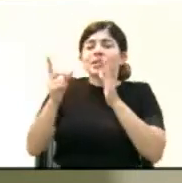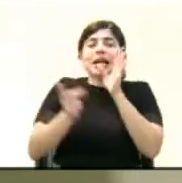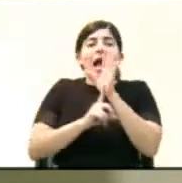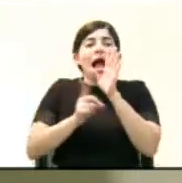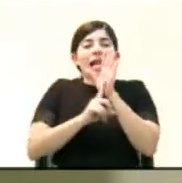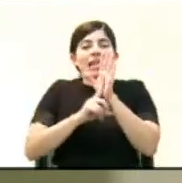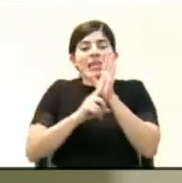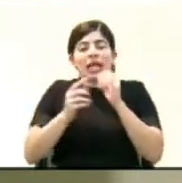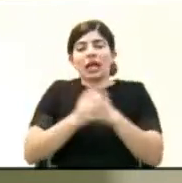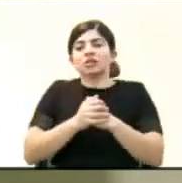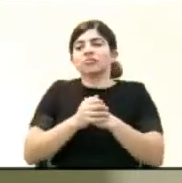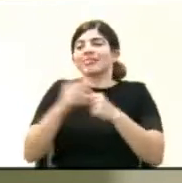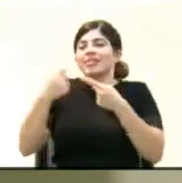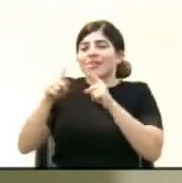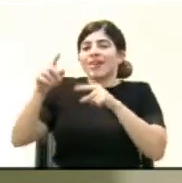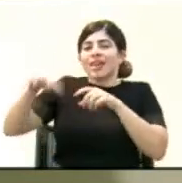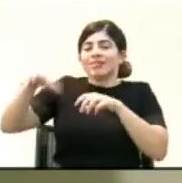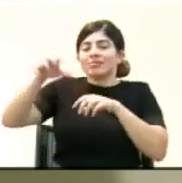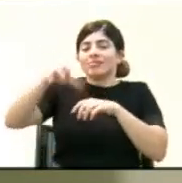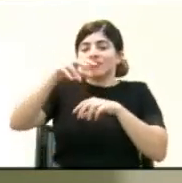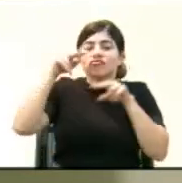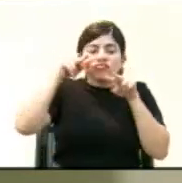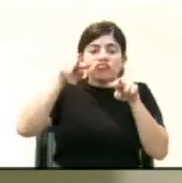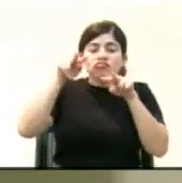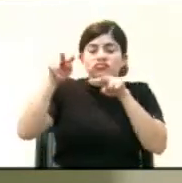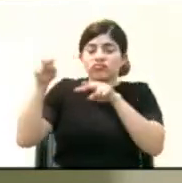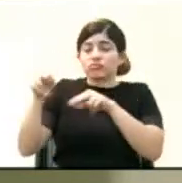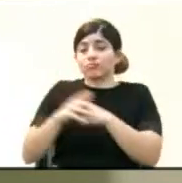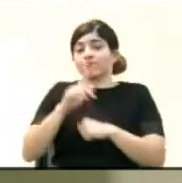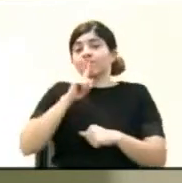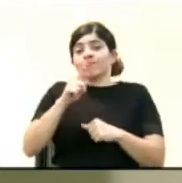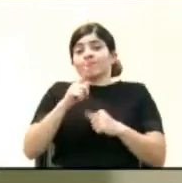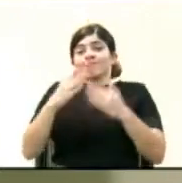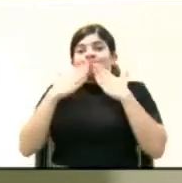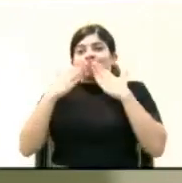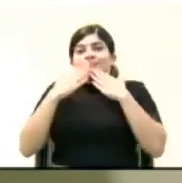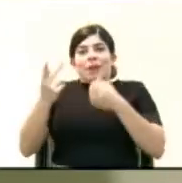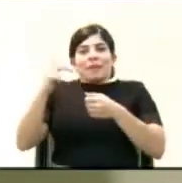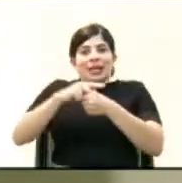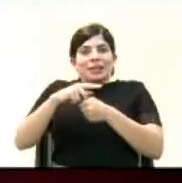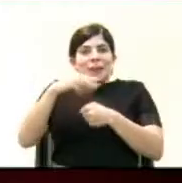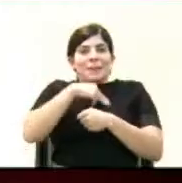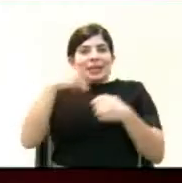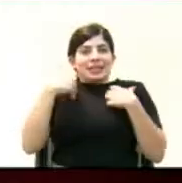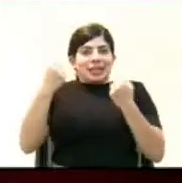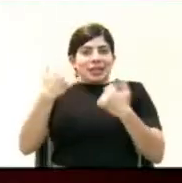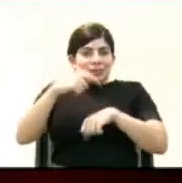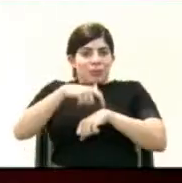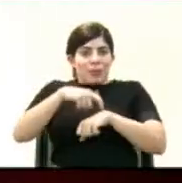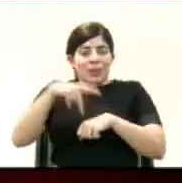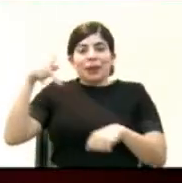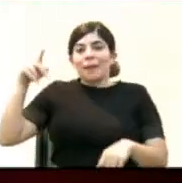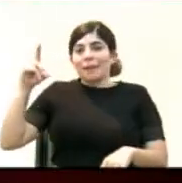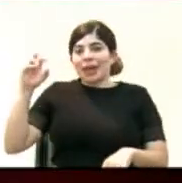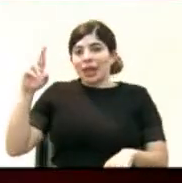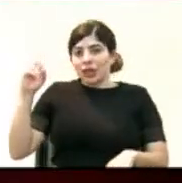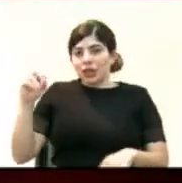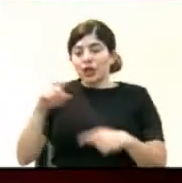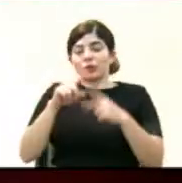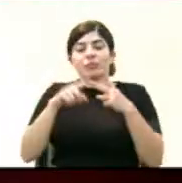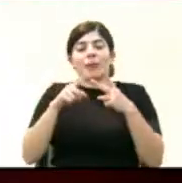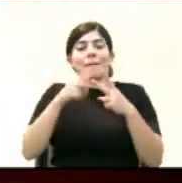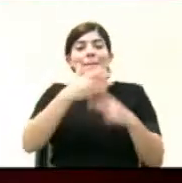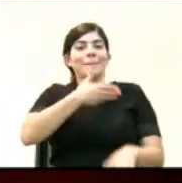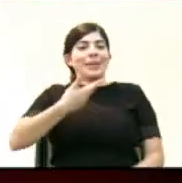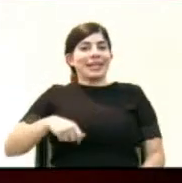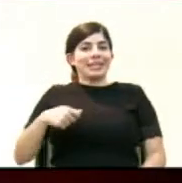alertas en los distintos cantones. Agradecemos la participación del ministro de Salud ahí, el doctor Pedro González, del